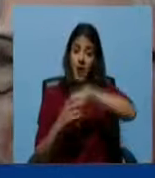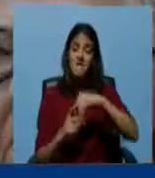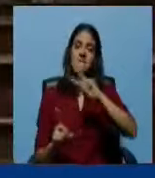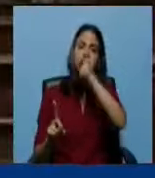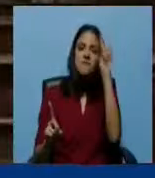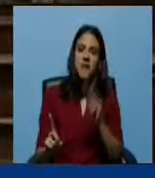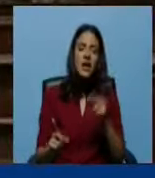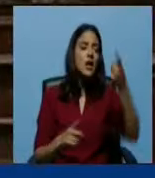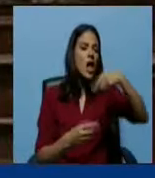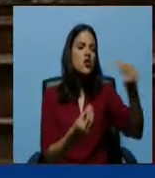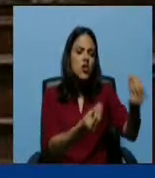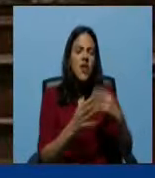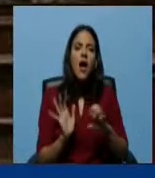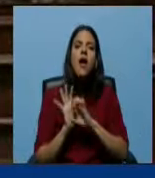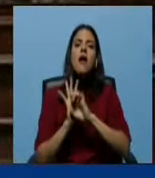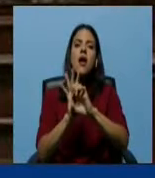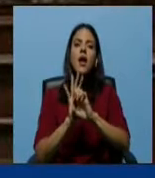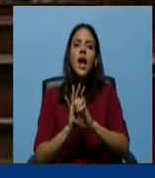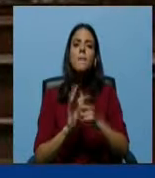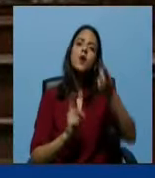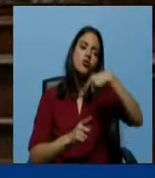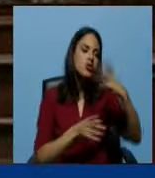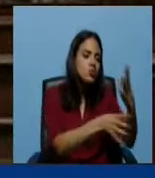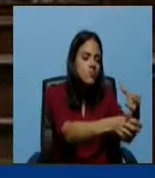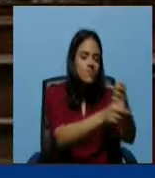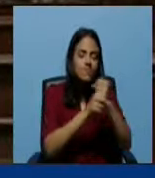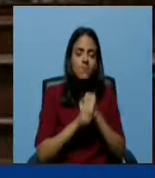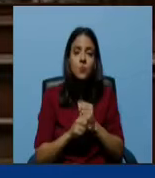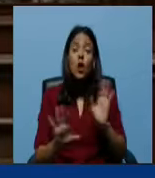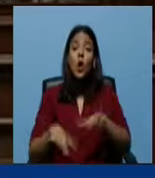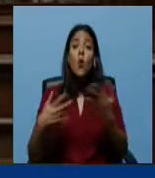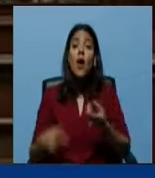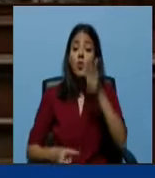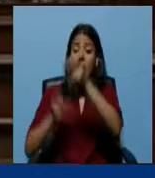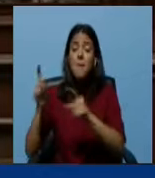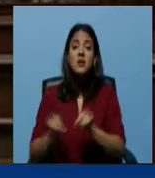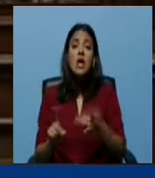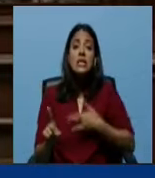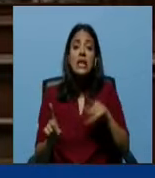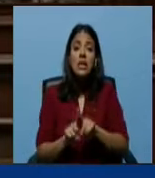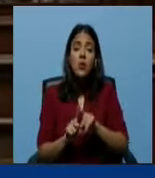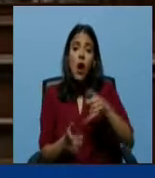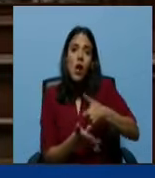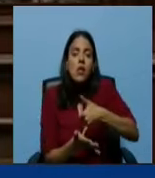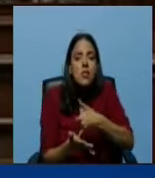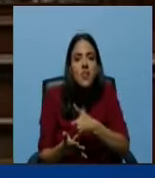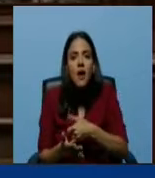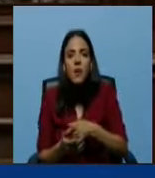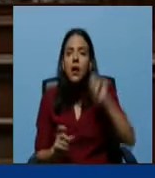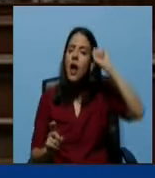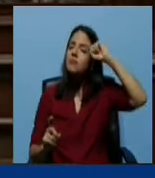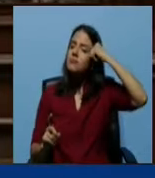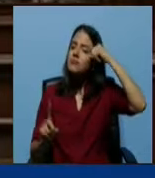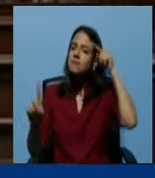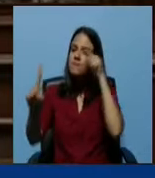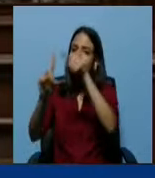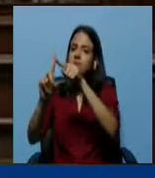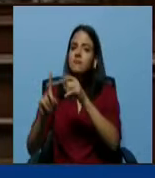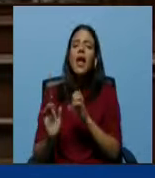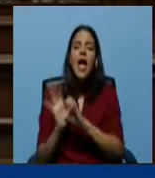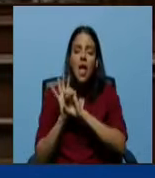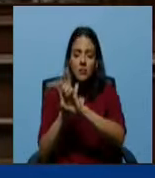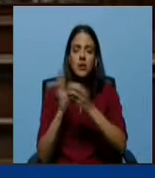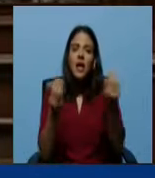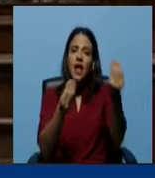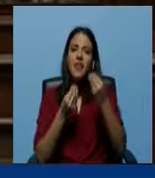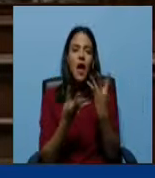ejemplo que hay que tomar. Cuando alguien flaquee, piense en estos hombres y estas mujeres